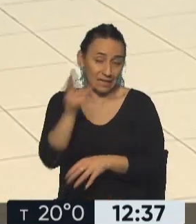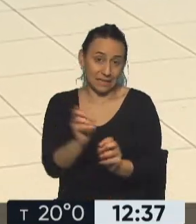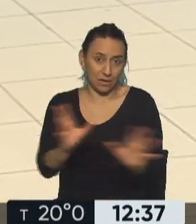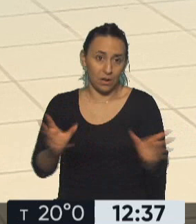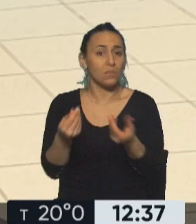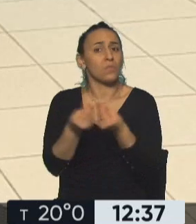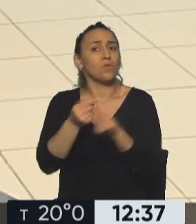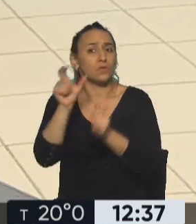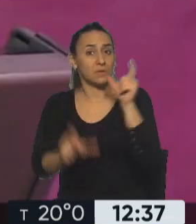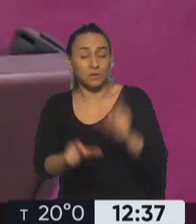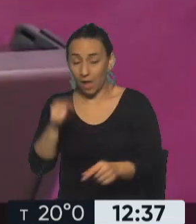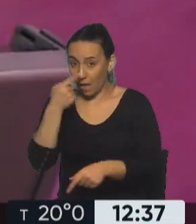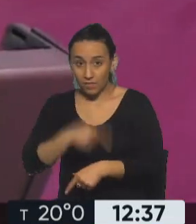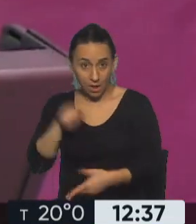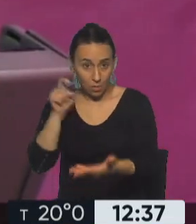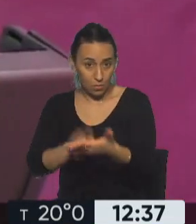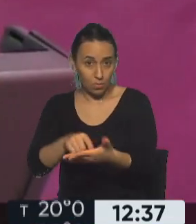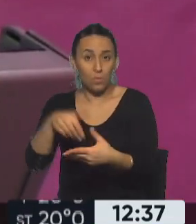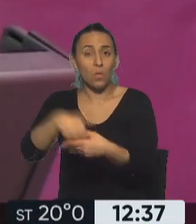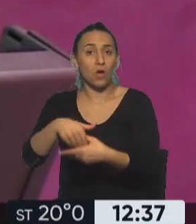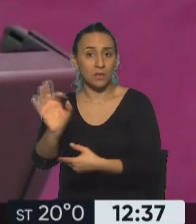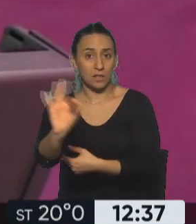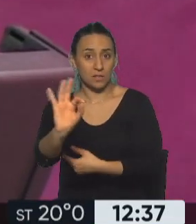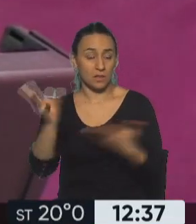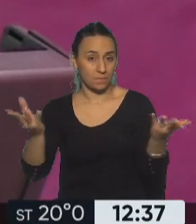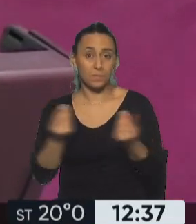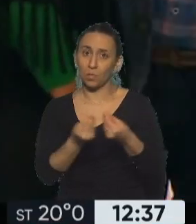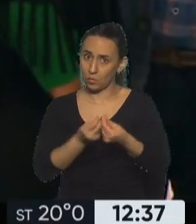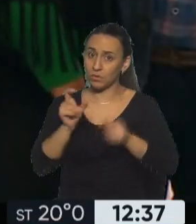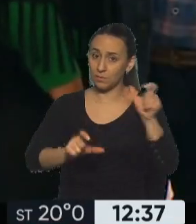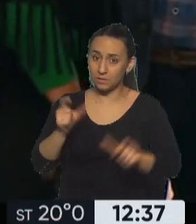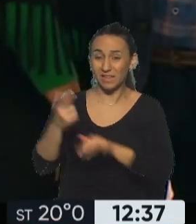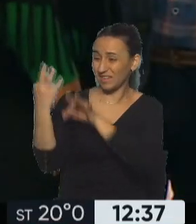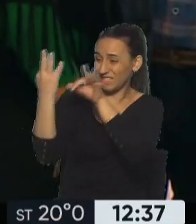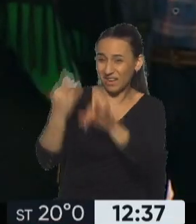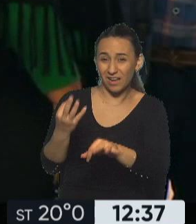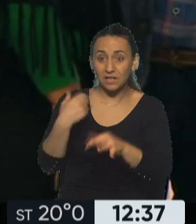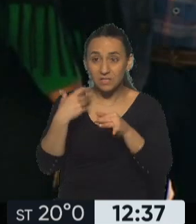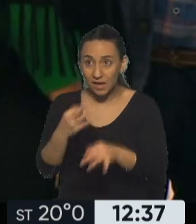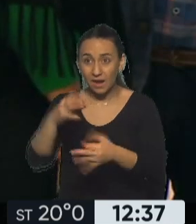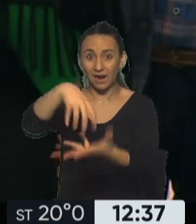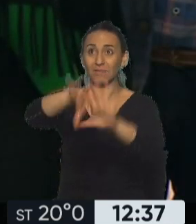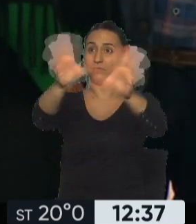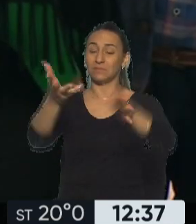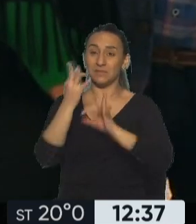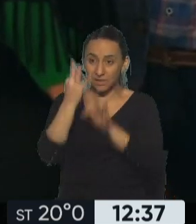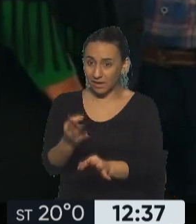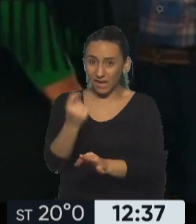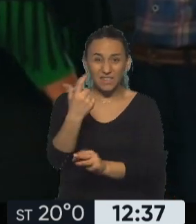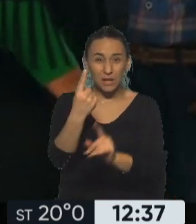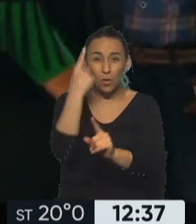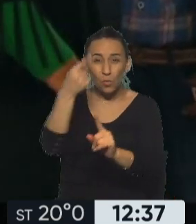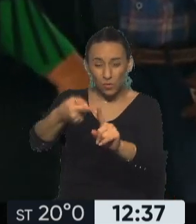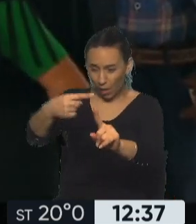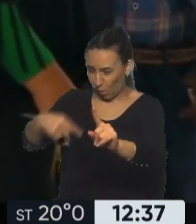mucha gente se fue sin votar, hubo mucha gente que llegaba y encontraba colas de 1,5 cuadras, 2 cuadras, pero ese